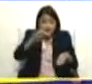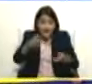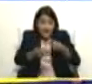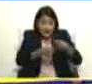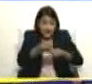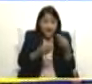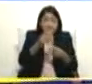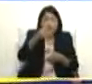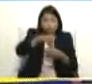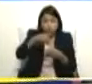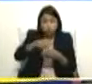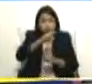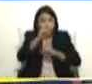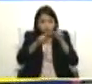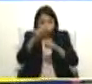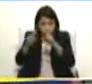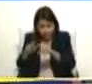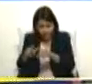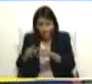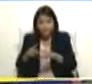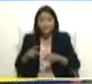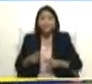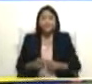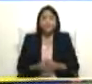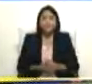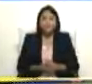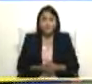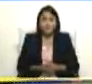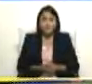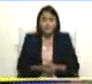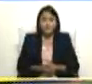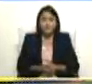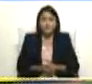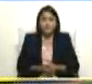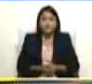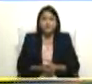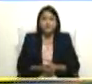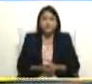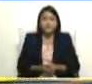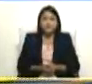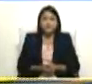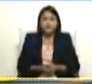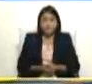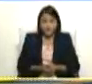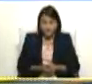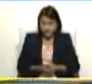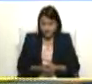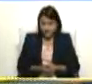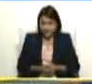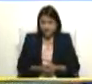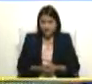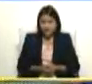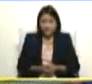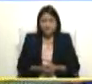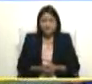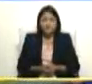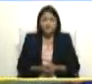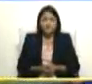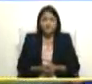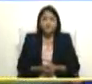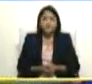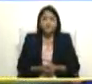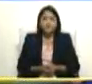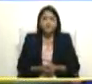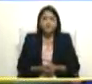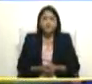que el Consejo Nacional Electoral pudiera convocar al pueblo venezolano a este